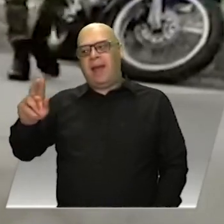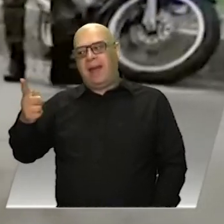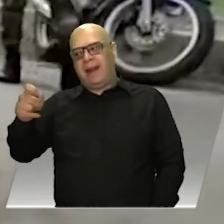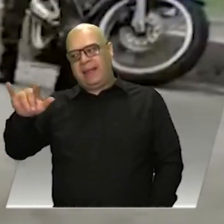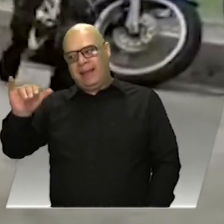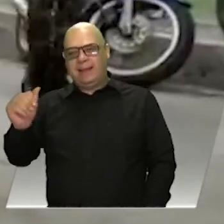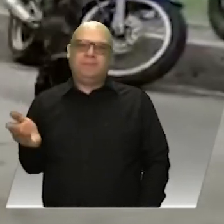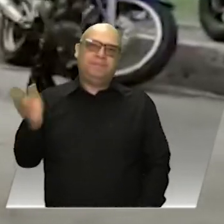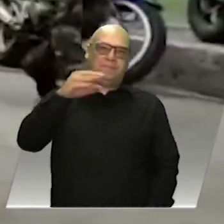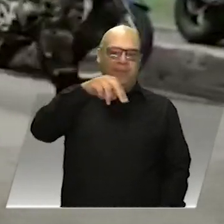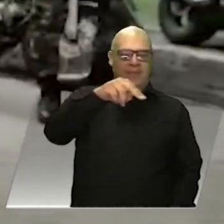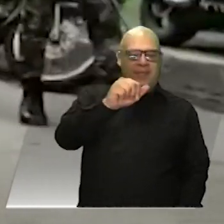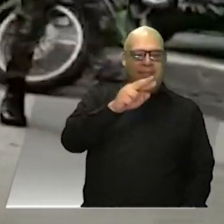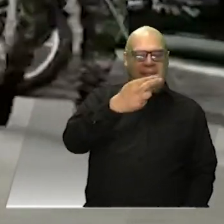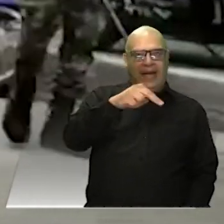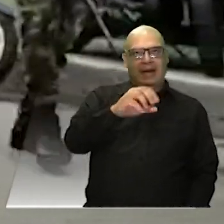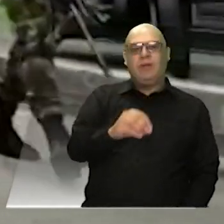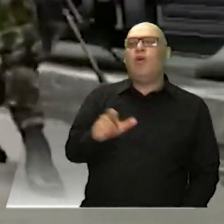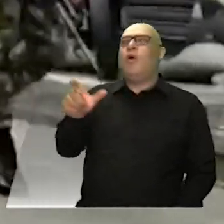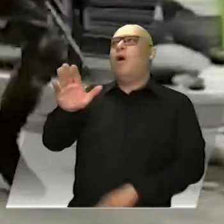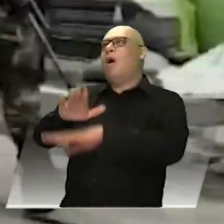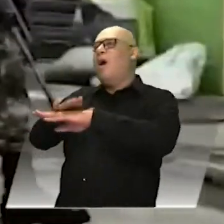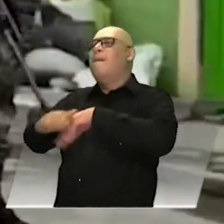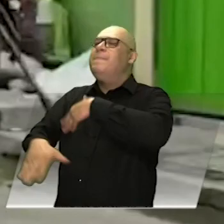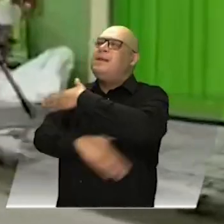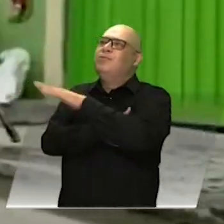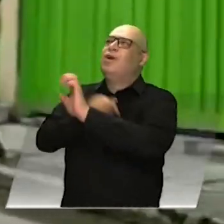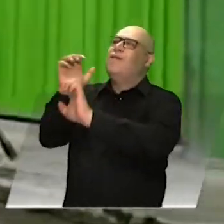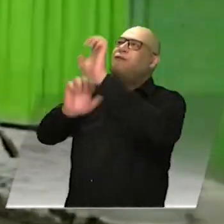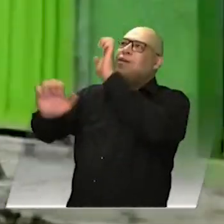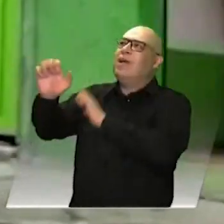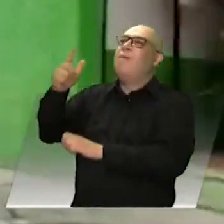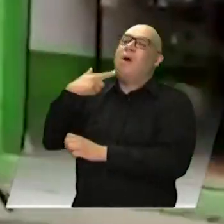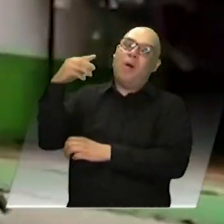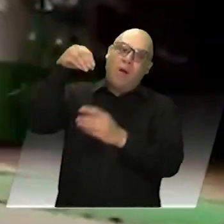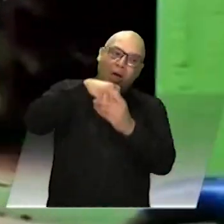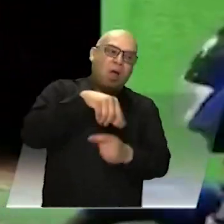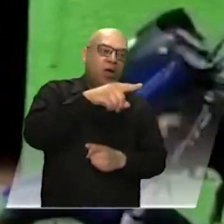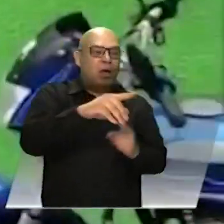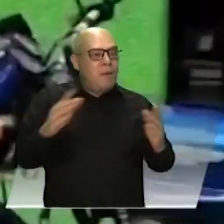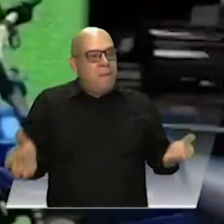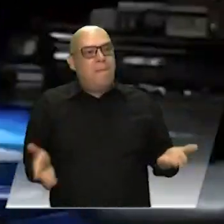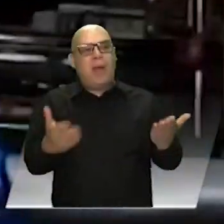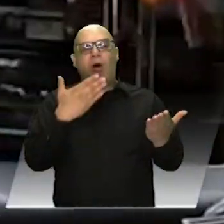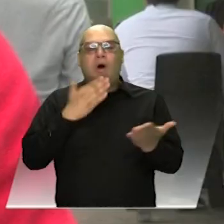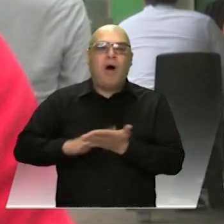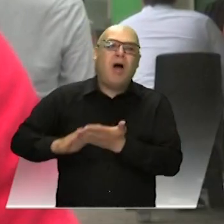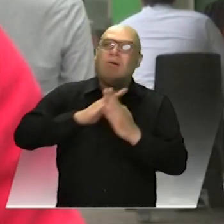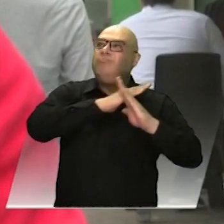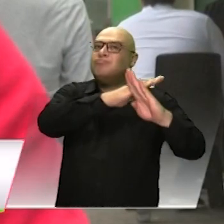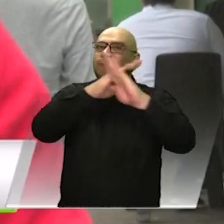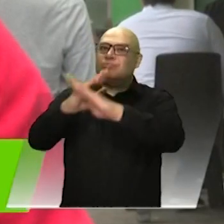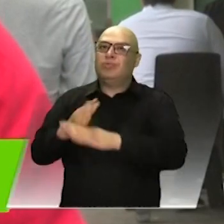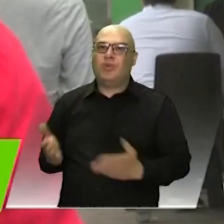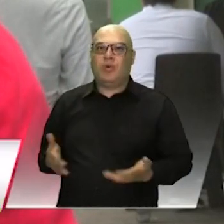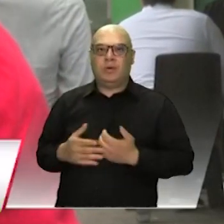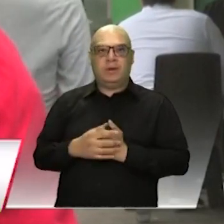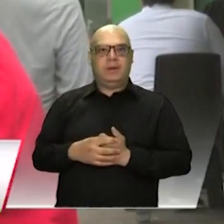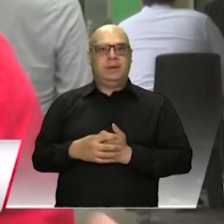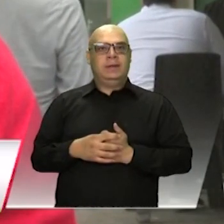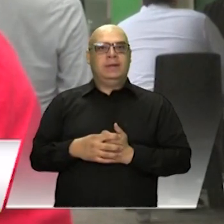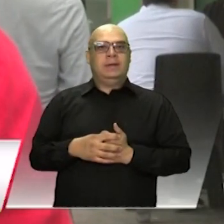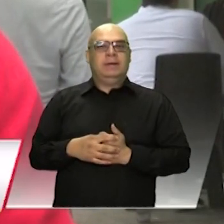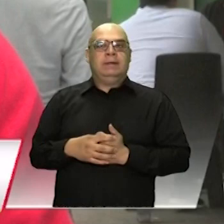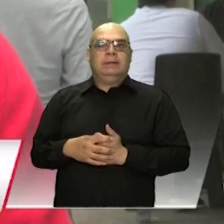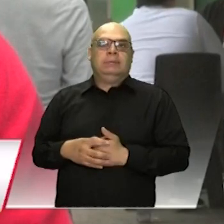líderes políticos le pidieron al ministro de la defensa acciones para mejorar la seguridad en la región yo creo la que la respuesta